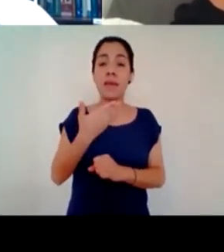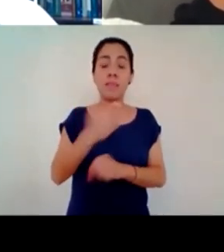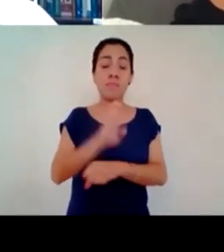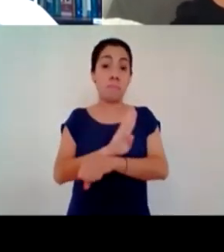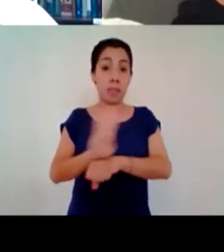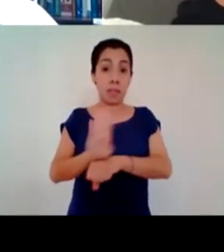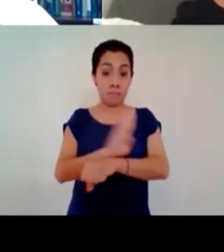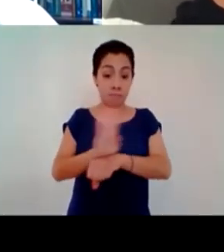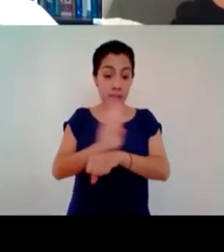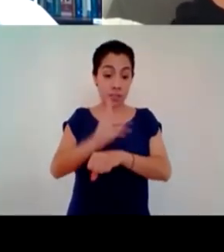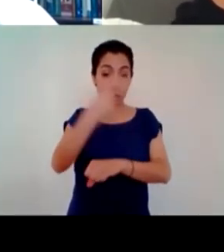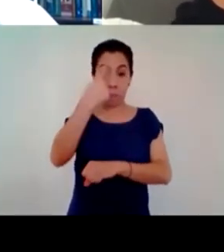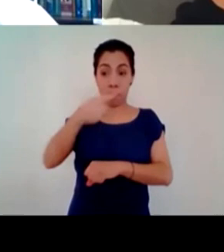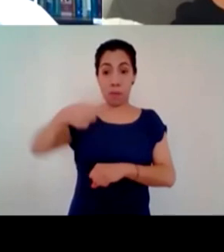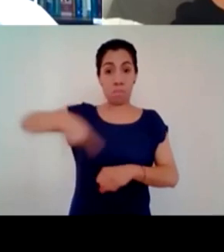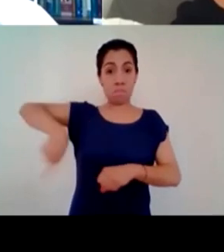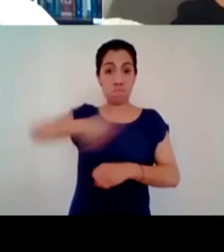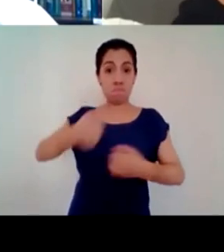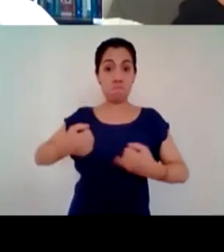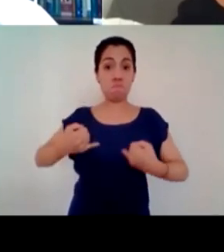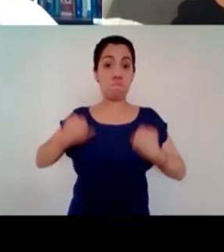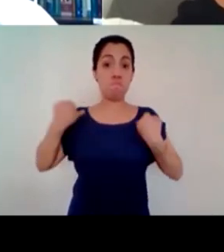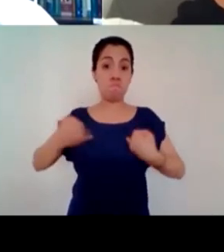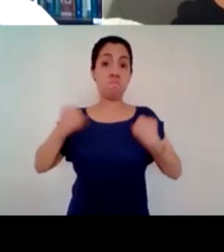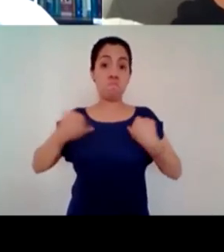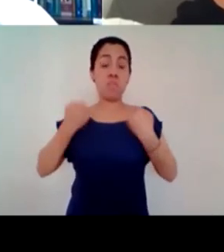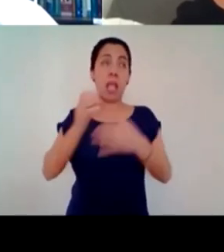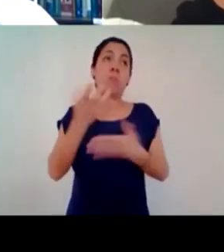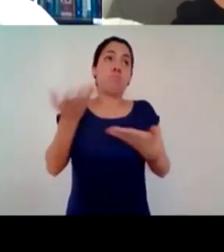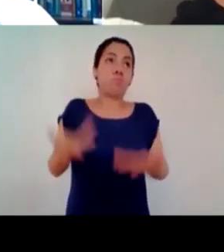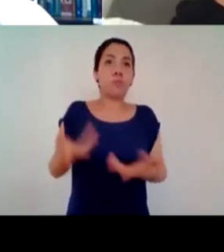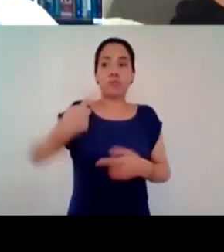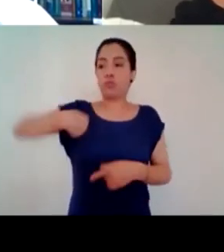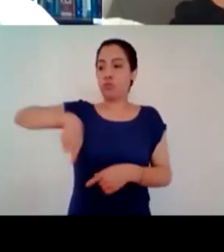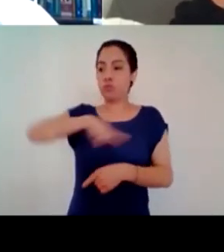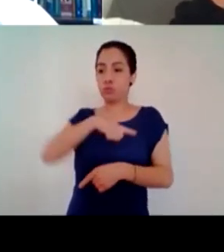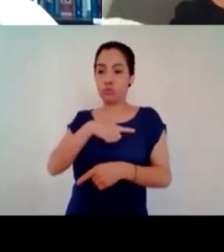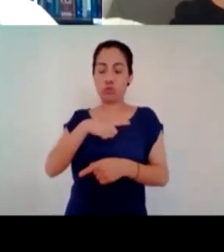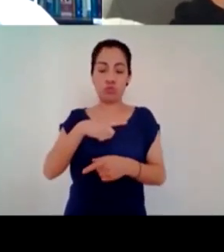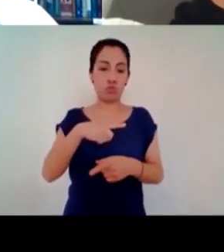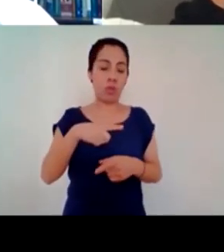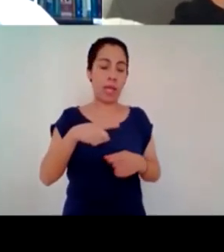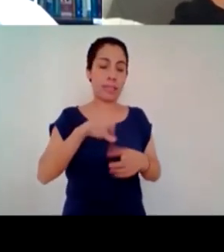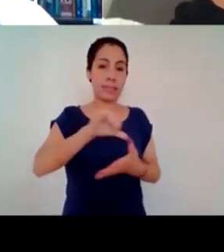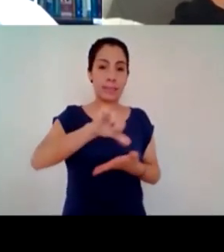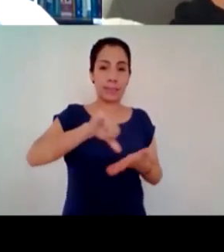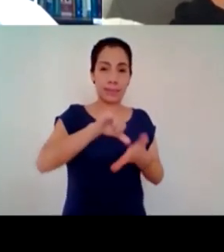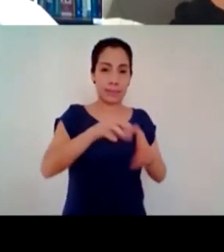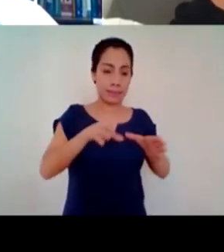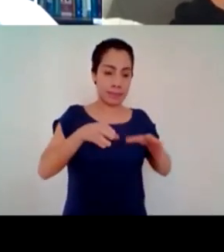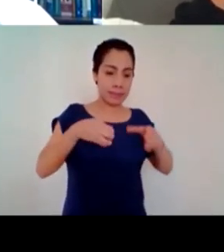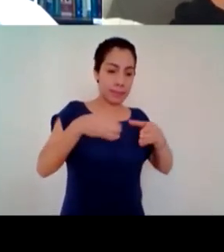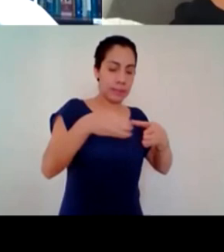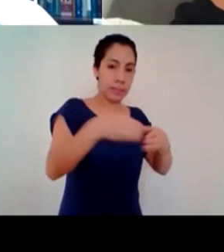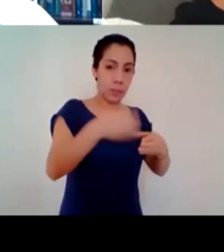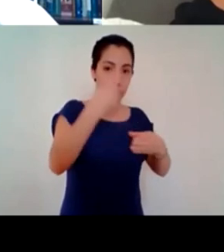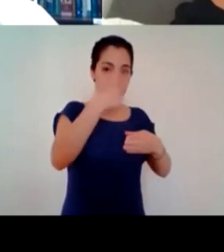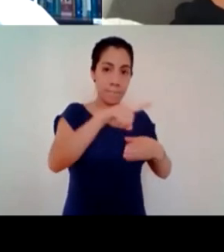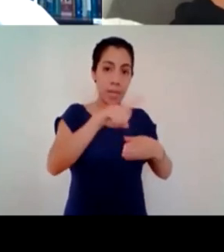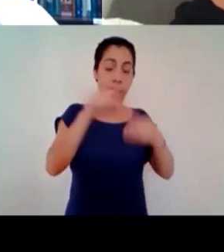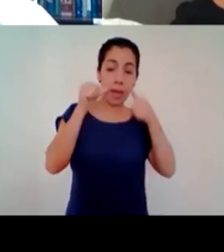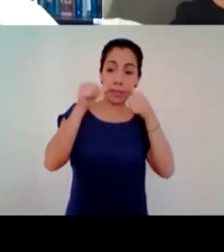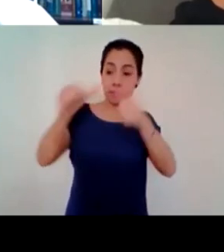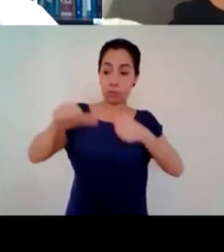que hacer dentro de nuestra casa de medio camino, dentro de nuestro centro de readaptación y atención a jóvenes y